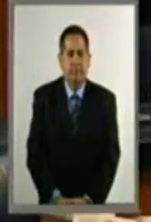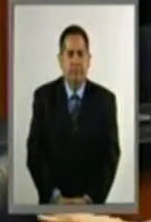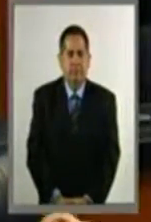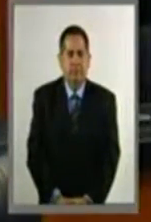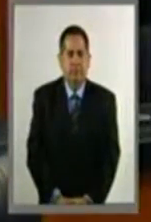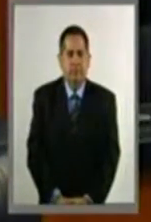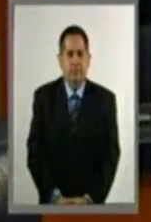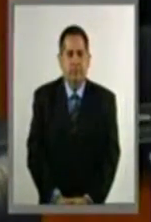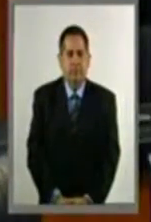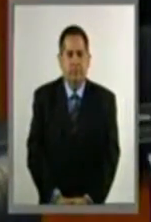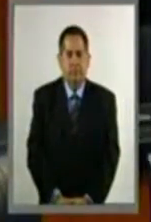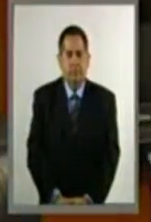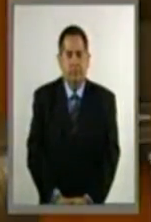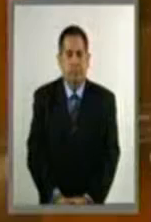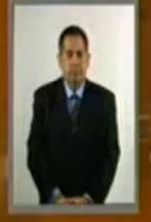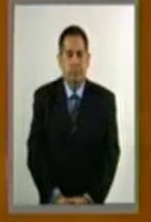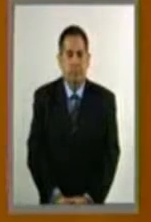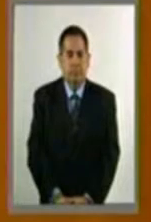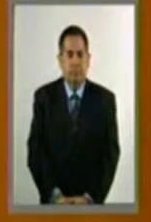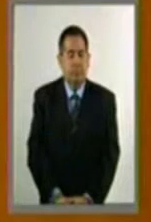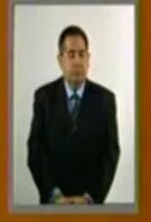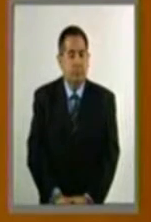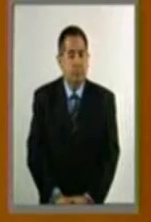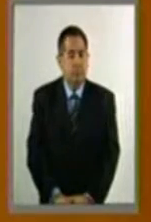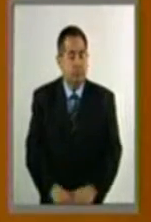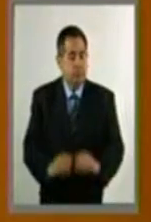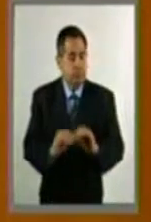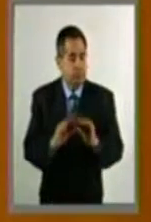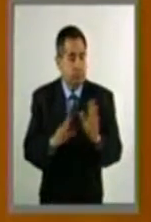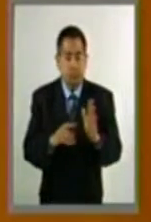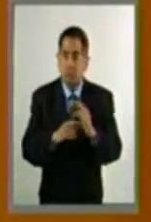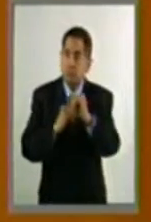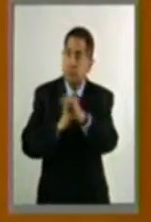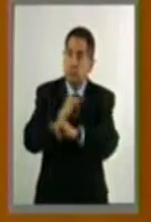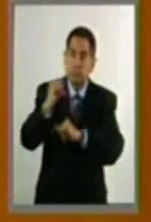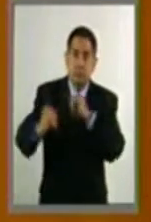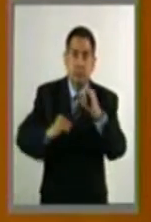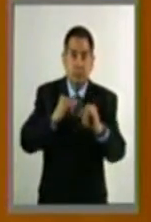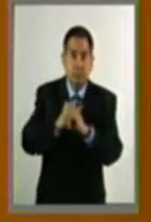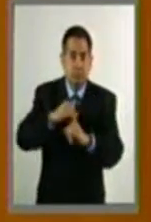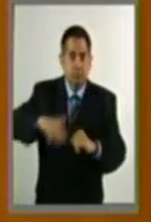A la luz de la disposición del instrumento internacional